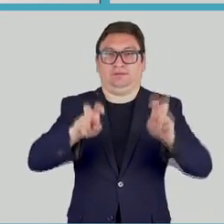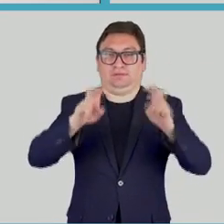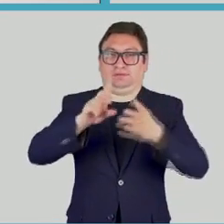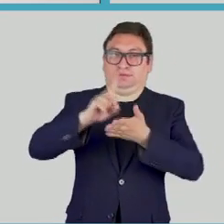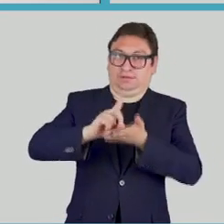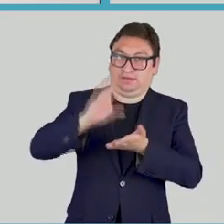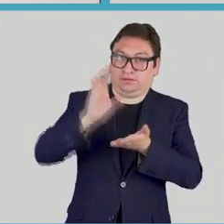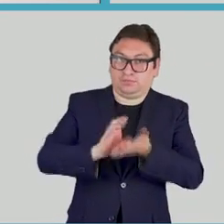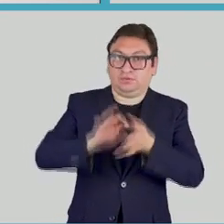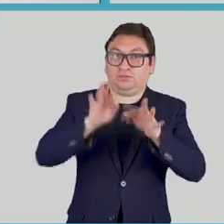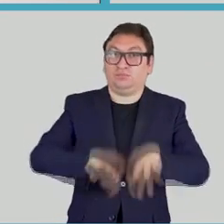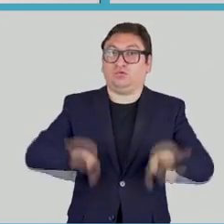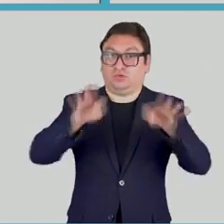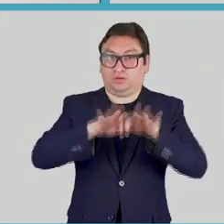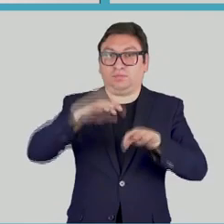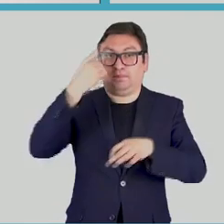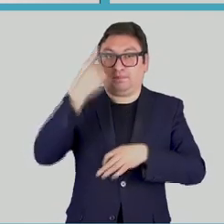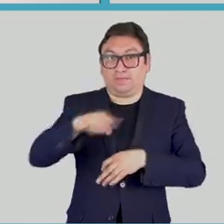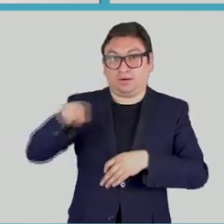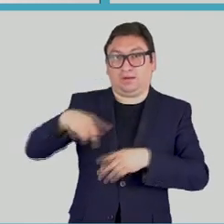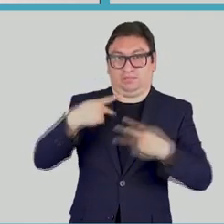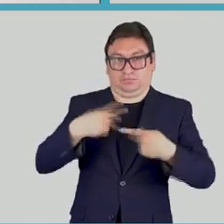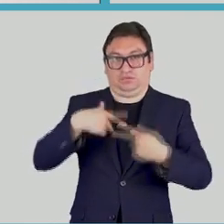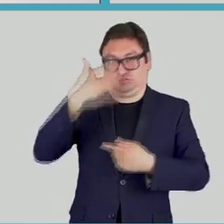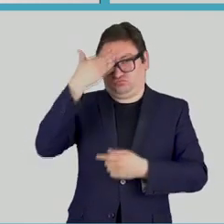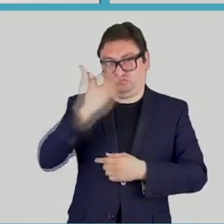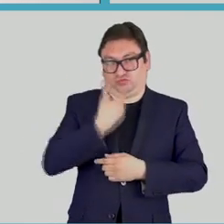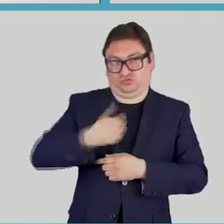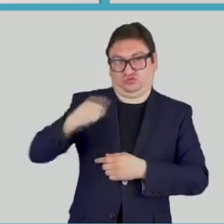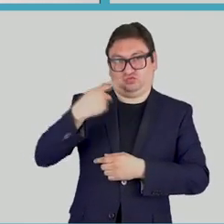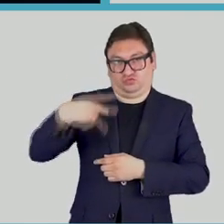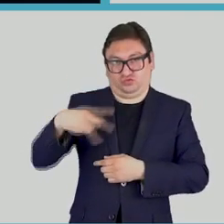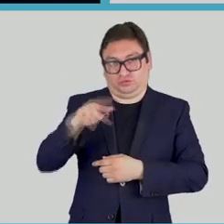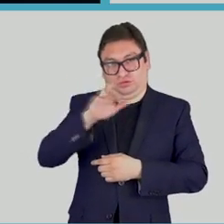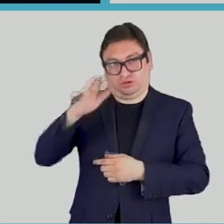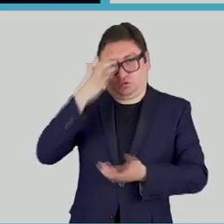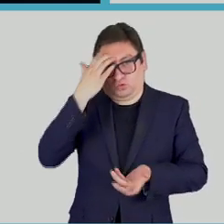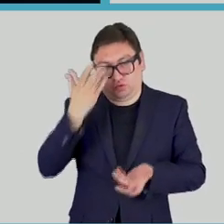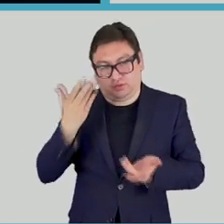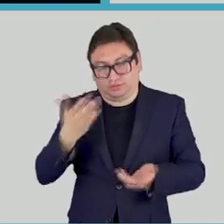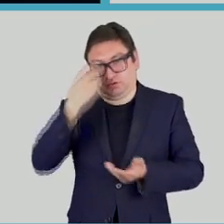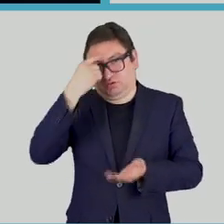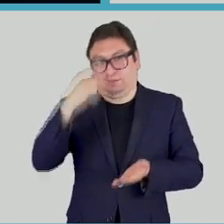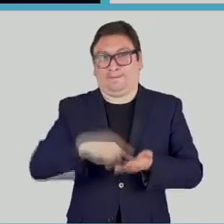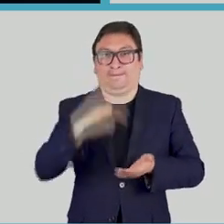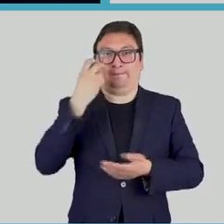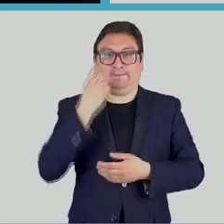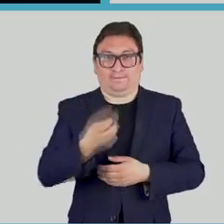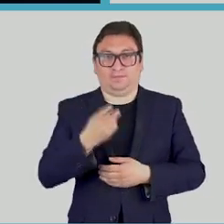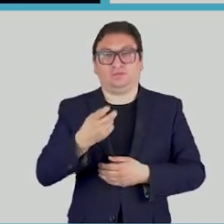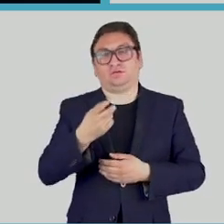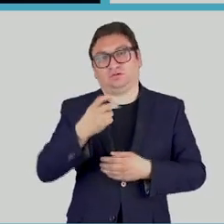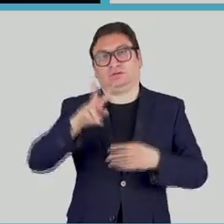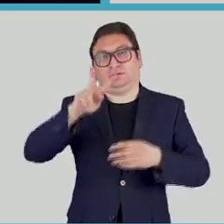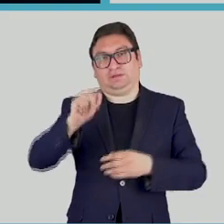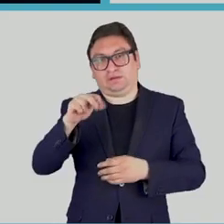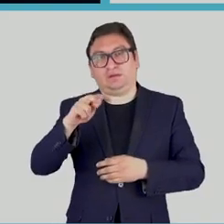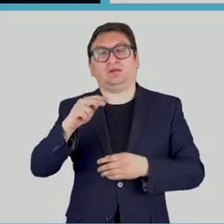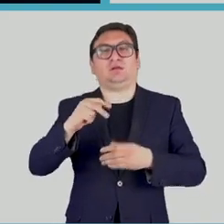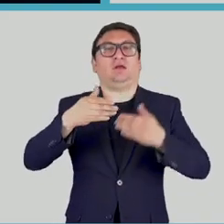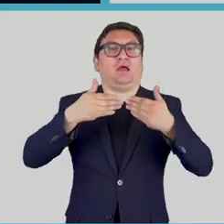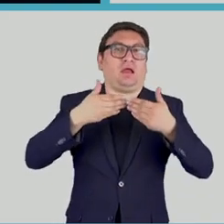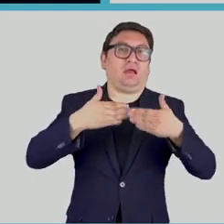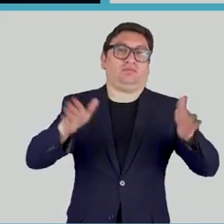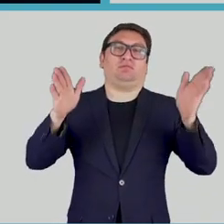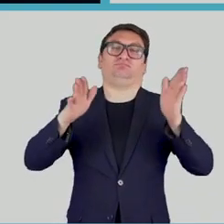discapacidades para mostrar sí sus capacidades y sus méritos y creo que en ese sentido pues la televisión